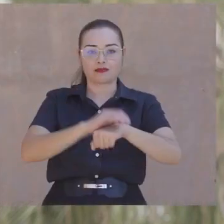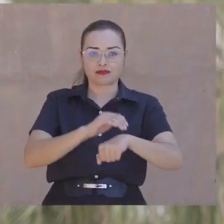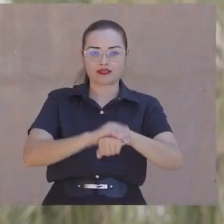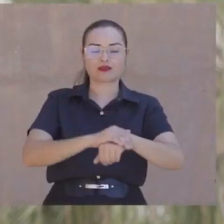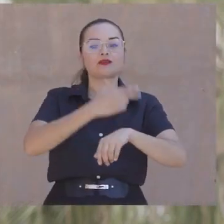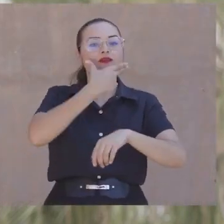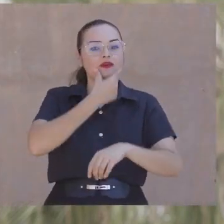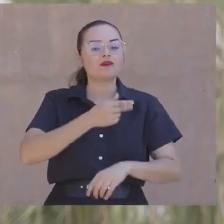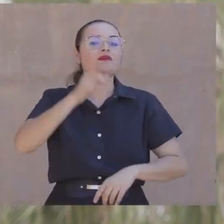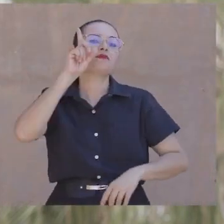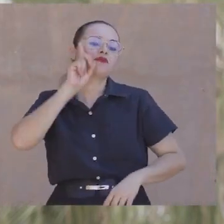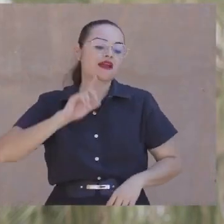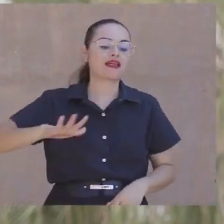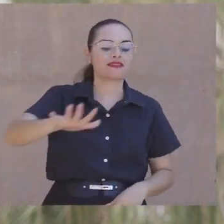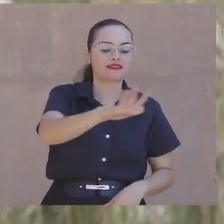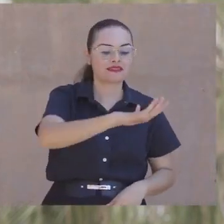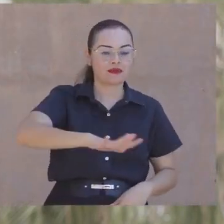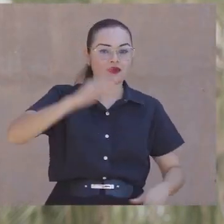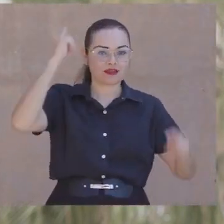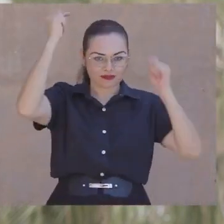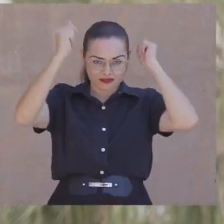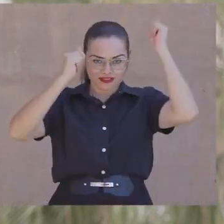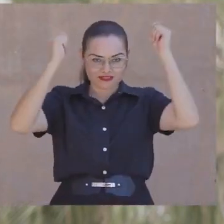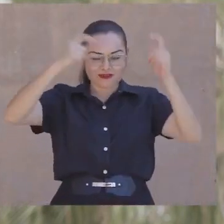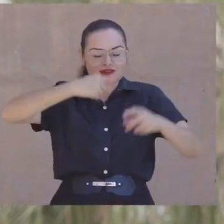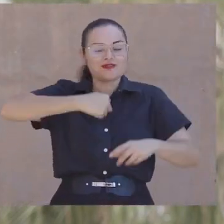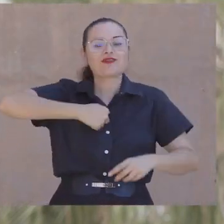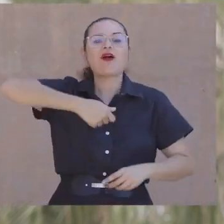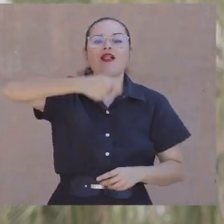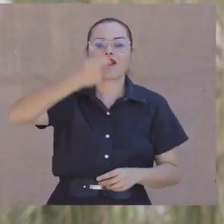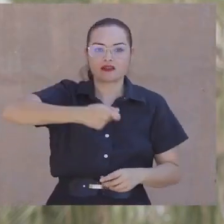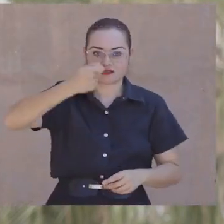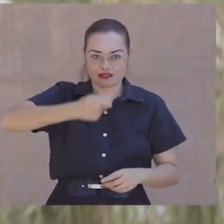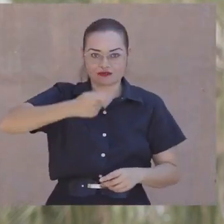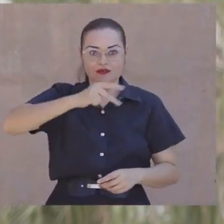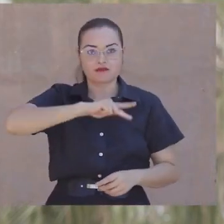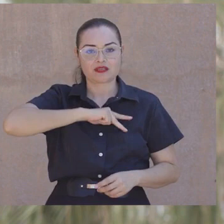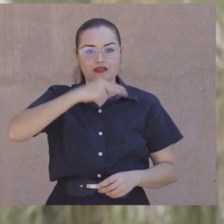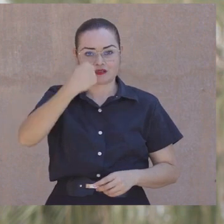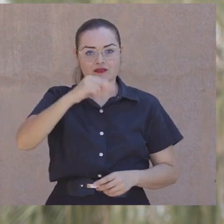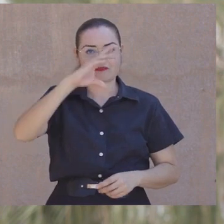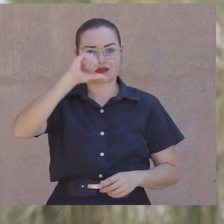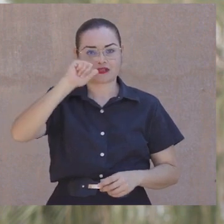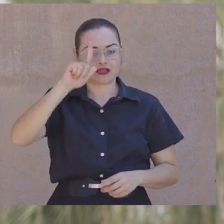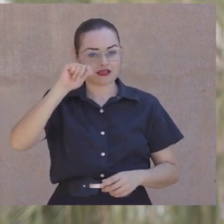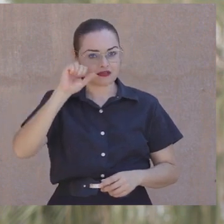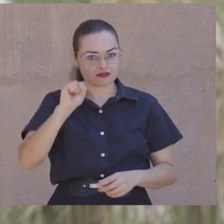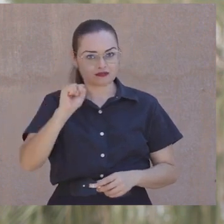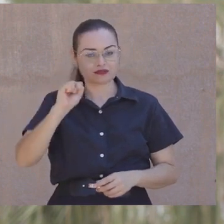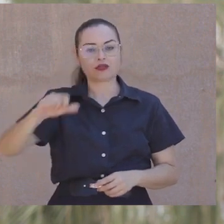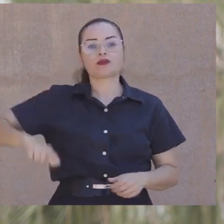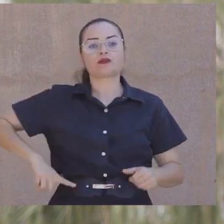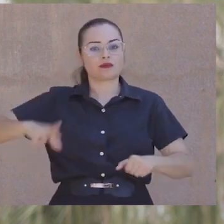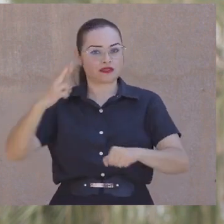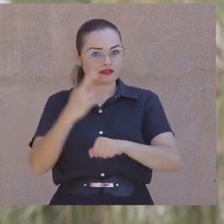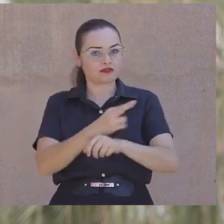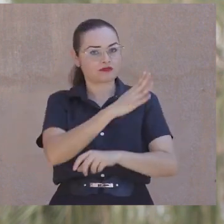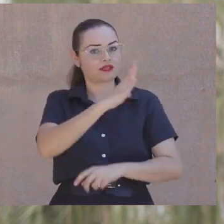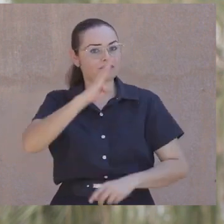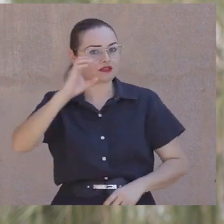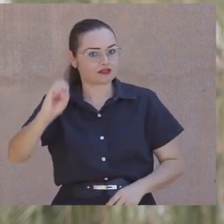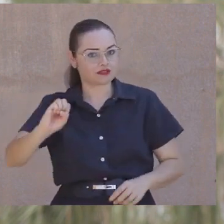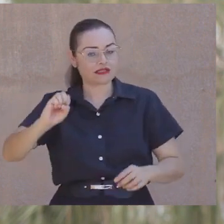amigas y amigos del sector turístico los saludan carlos mendoza davis gobernador de baja california sur y